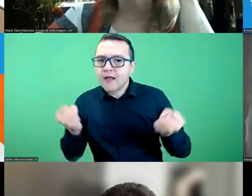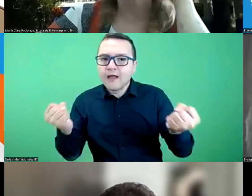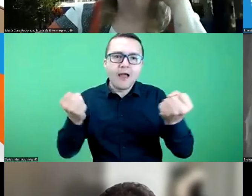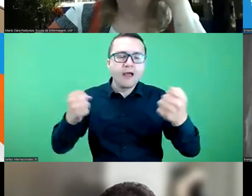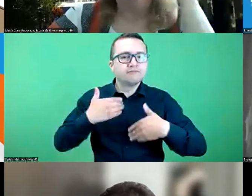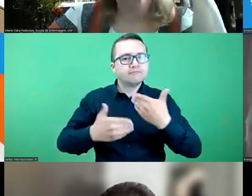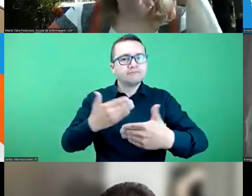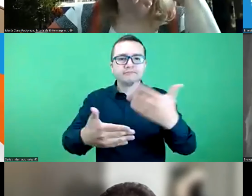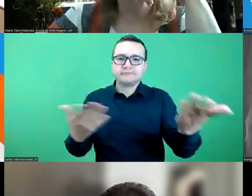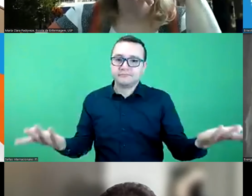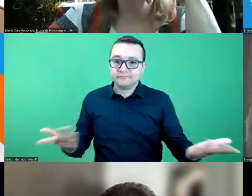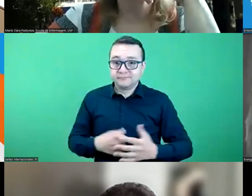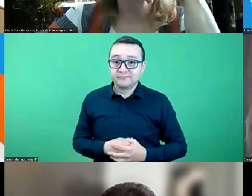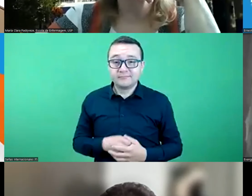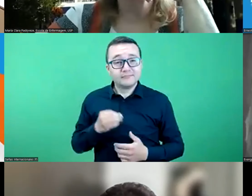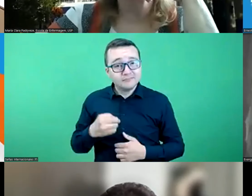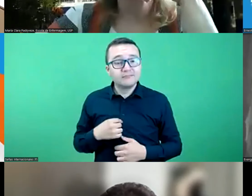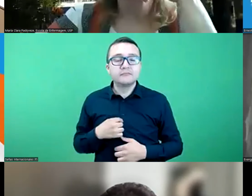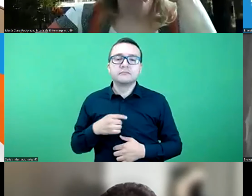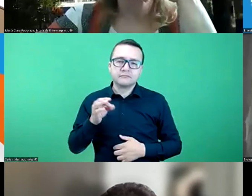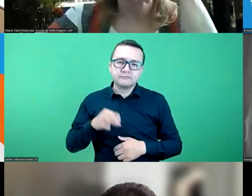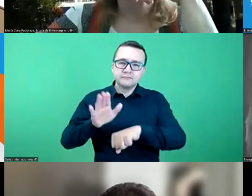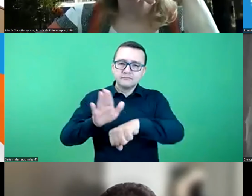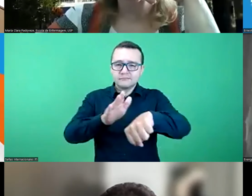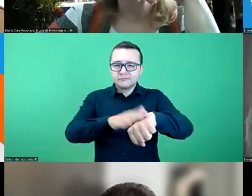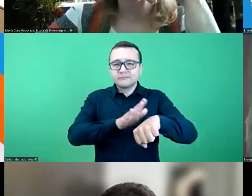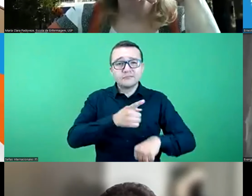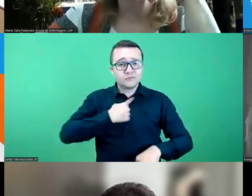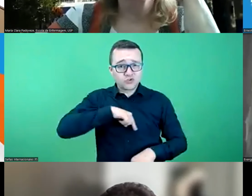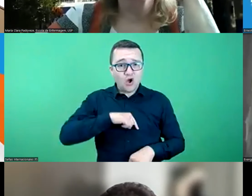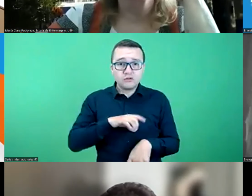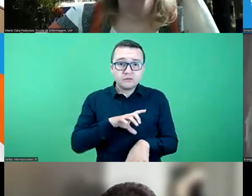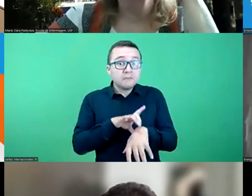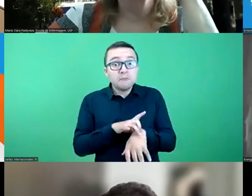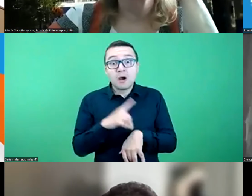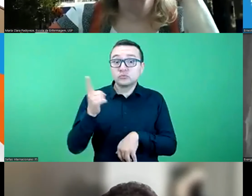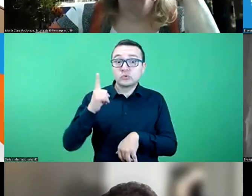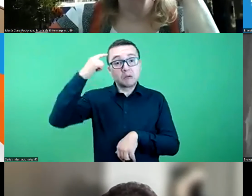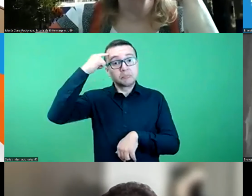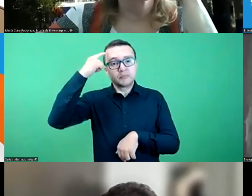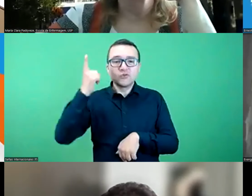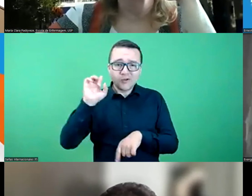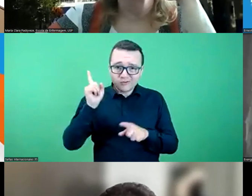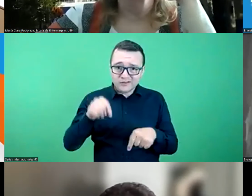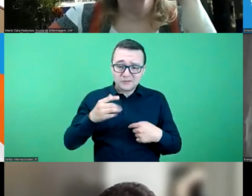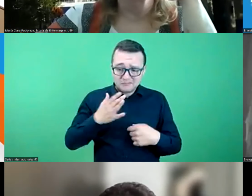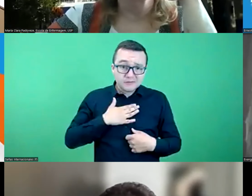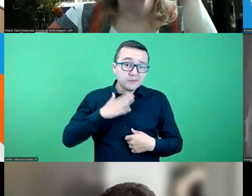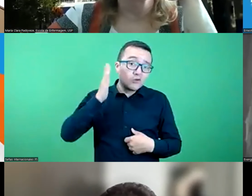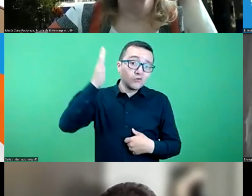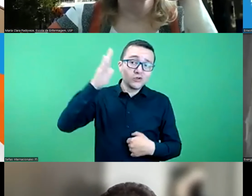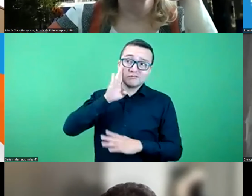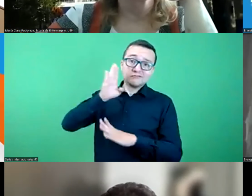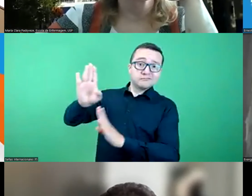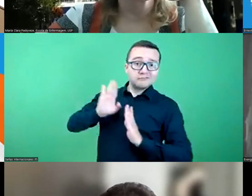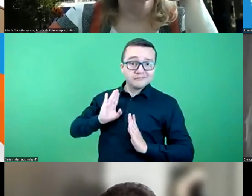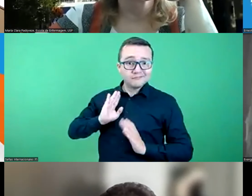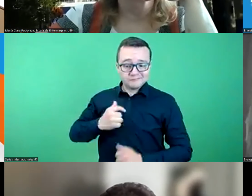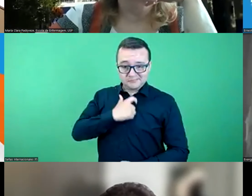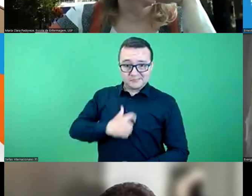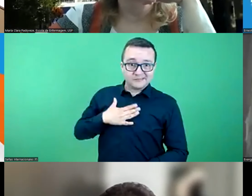hemos y seremos pacientes en algún momento. Nadie queda fuera. Trabajar por la seguridad del paciente es trabajar por un